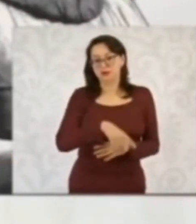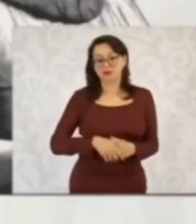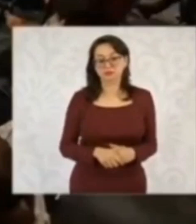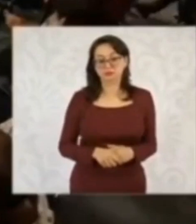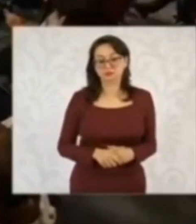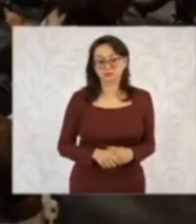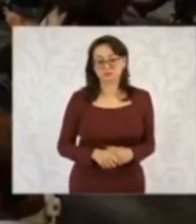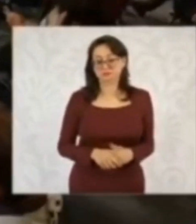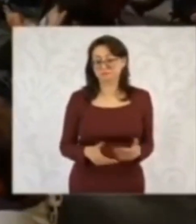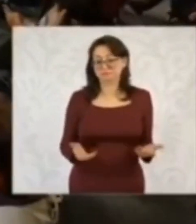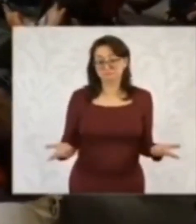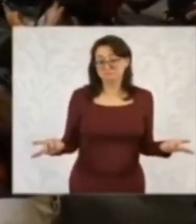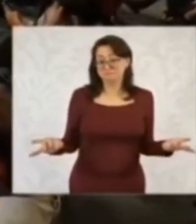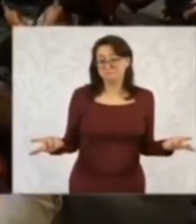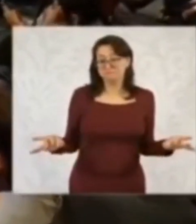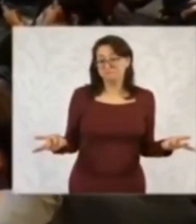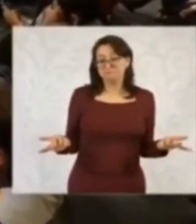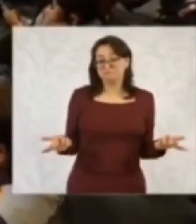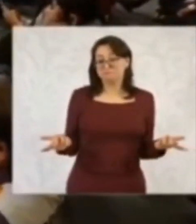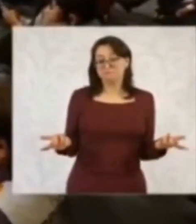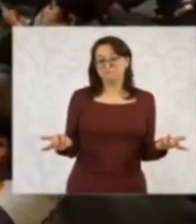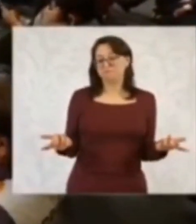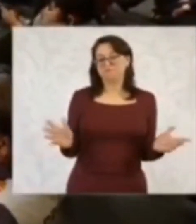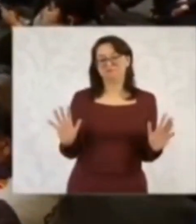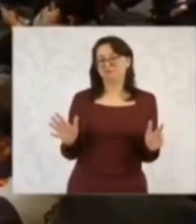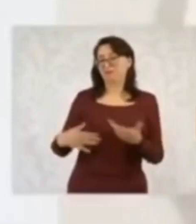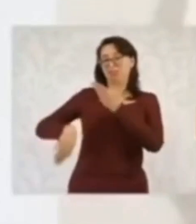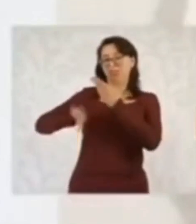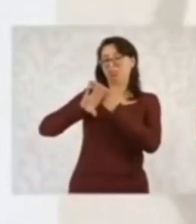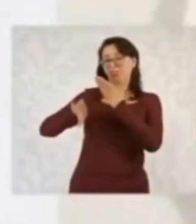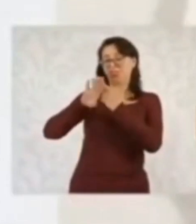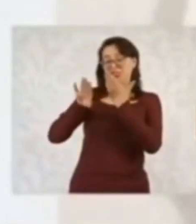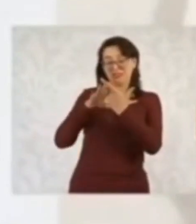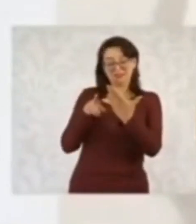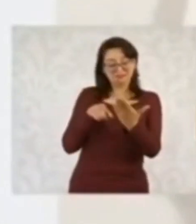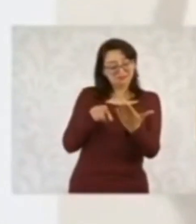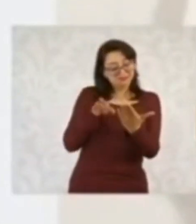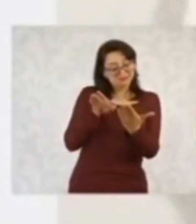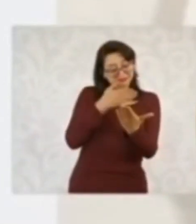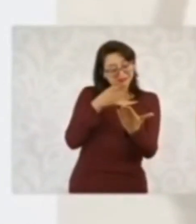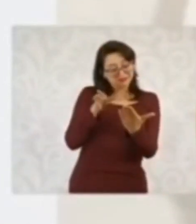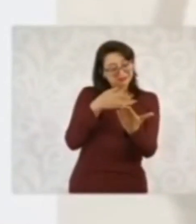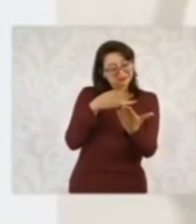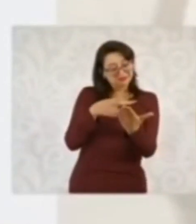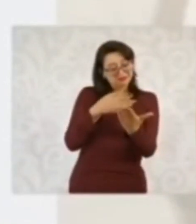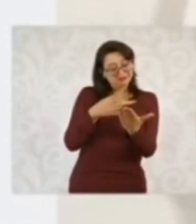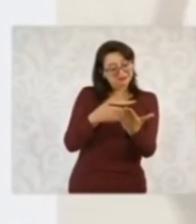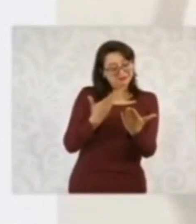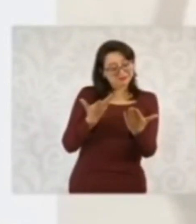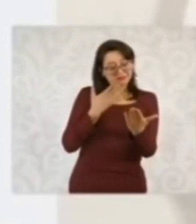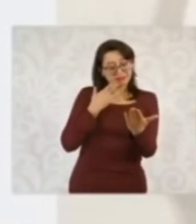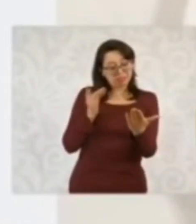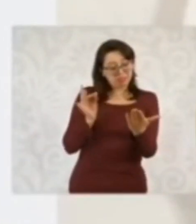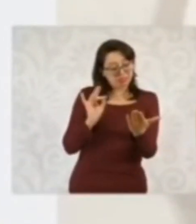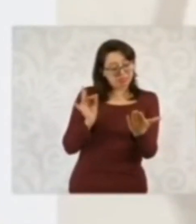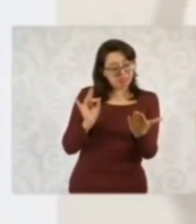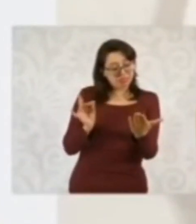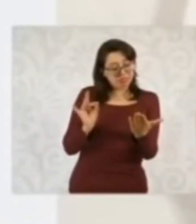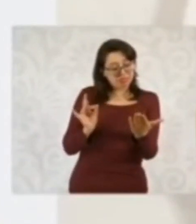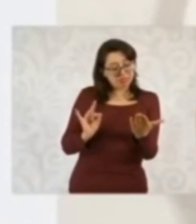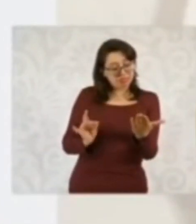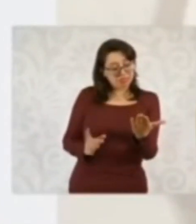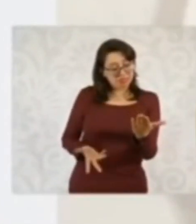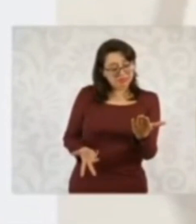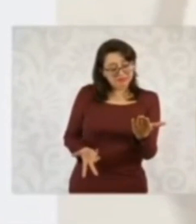Entonces, la verdad es que no hay mucho que decir. Agradezco además muchos empresarios que estuvieron